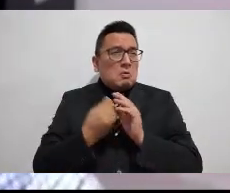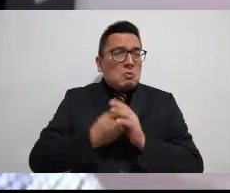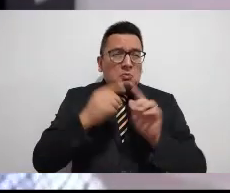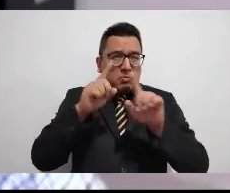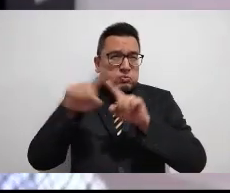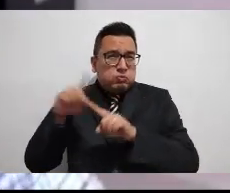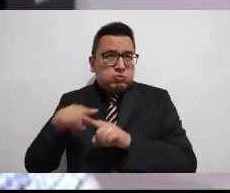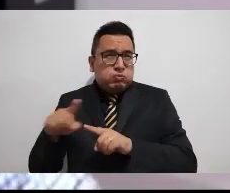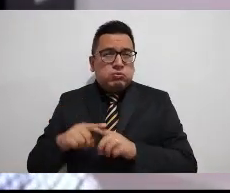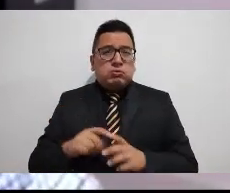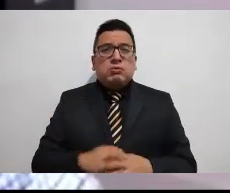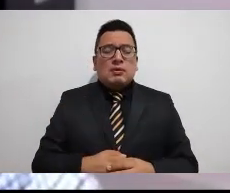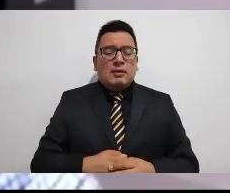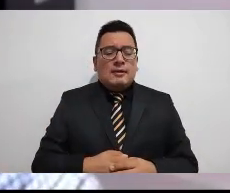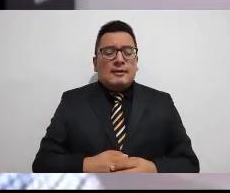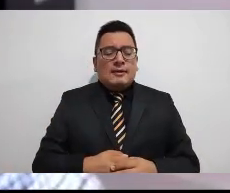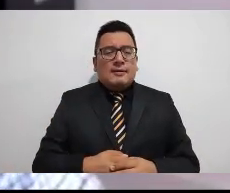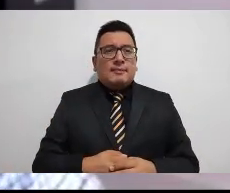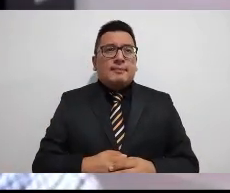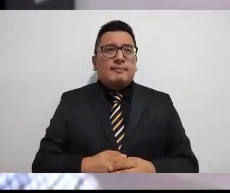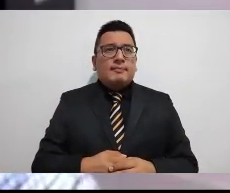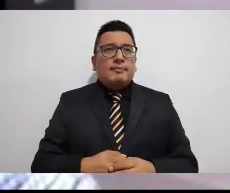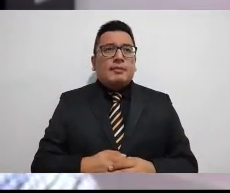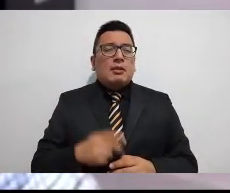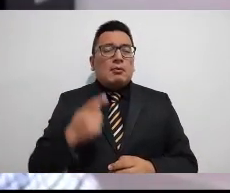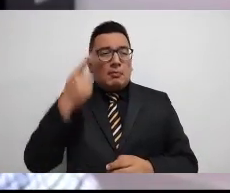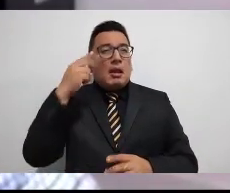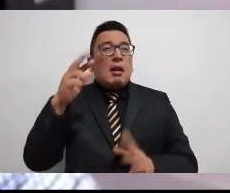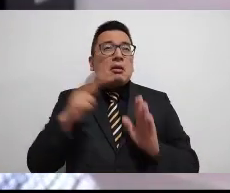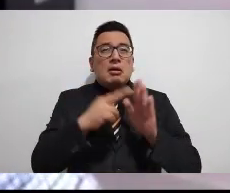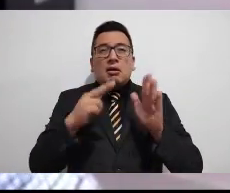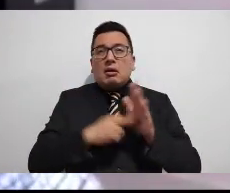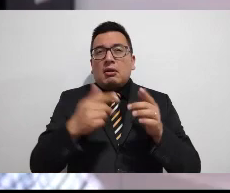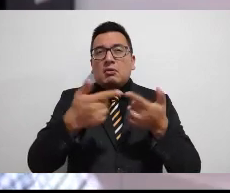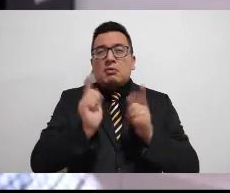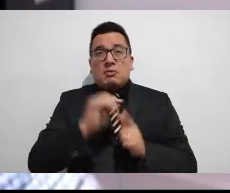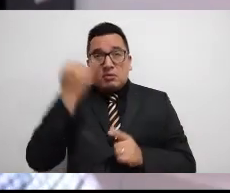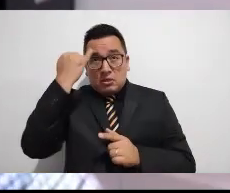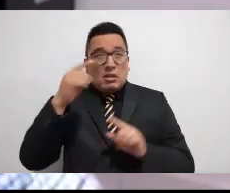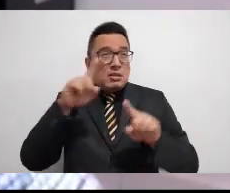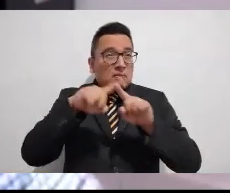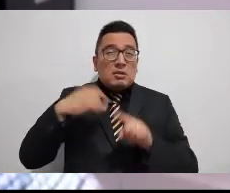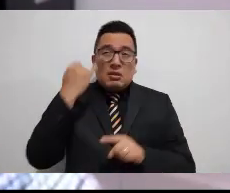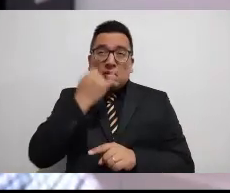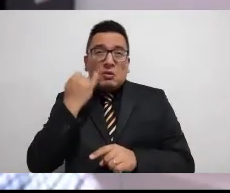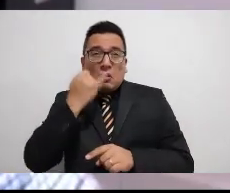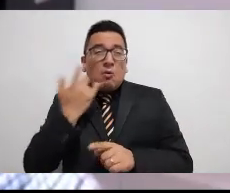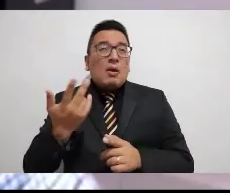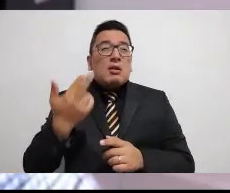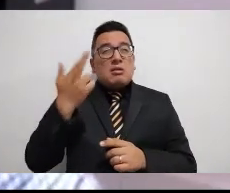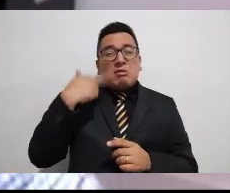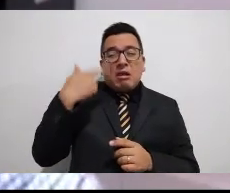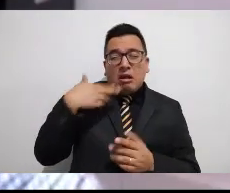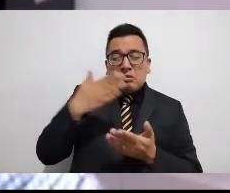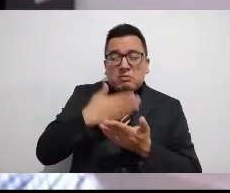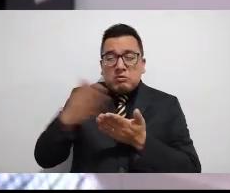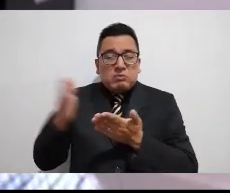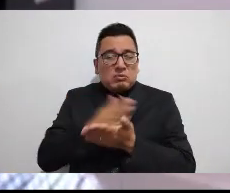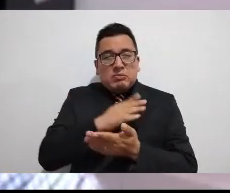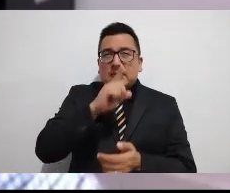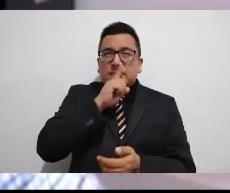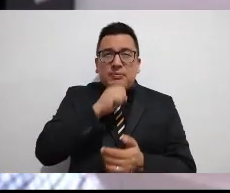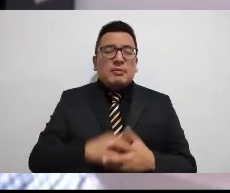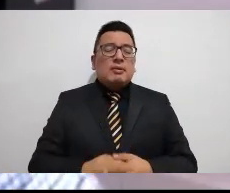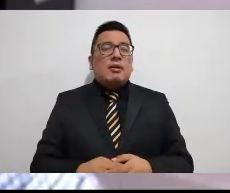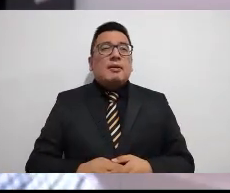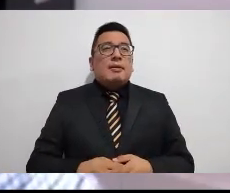diplomados, cursos en sistemas normativos indígenas, pluralismo jurídico, diversidad lingüística y género, racismo,